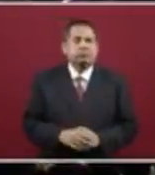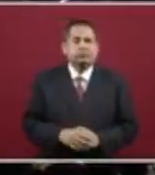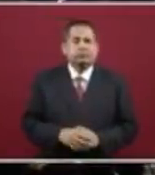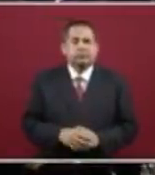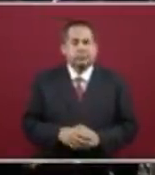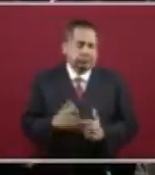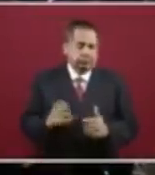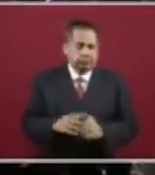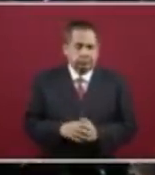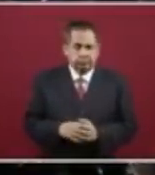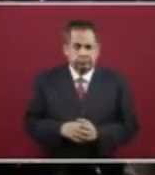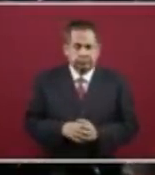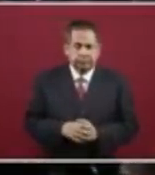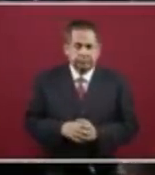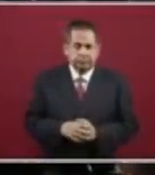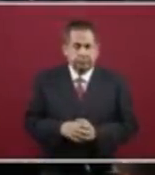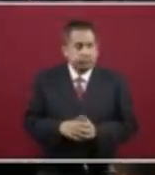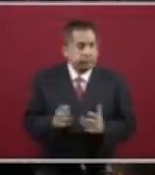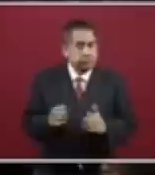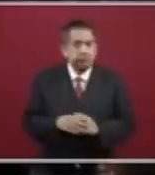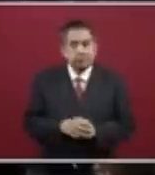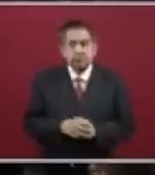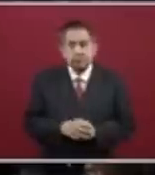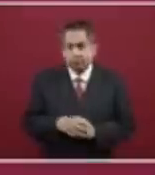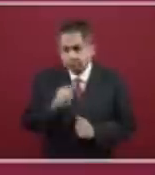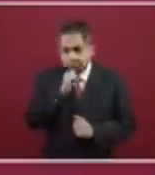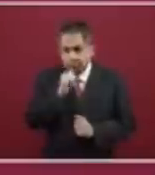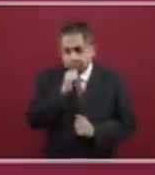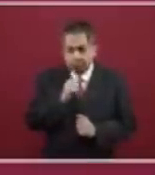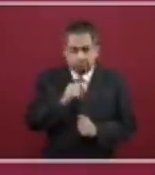O sea, todavía no está